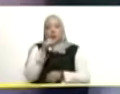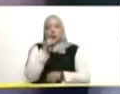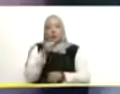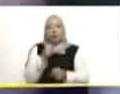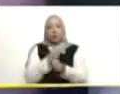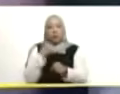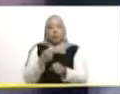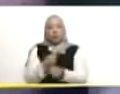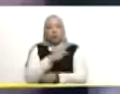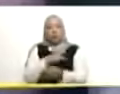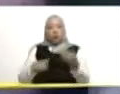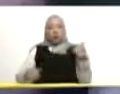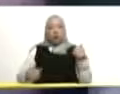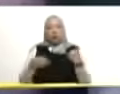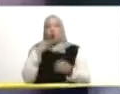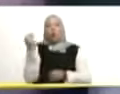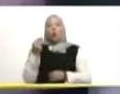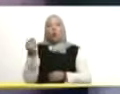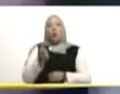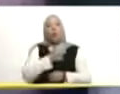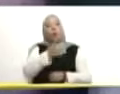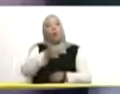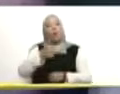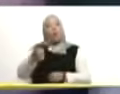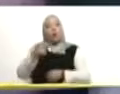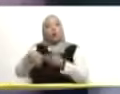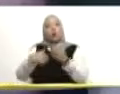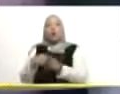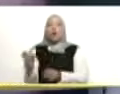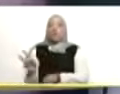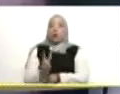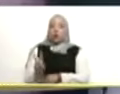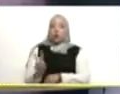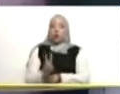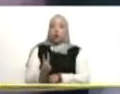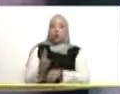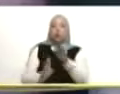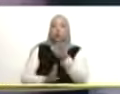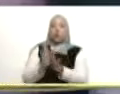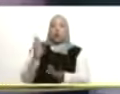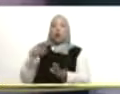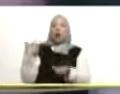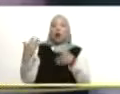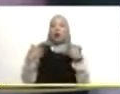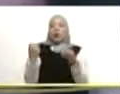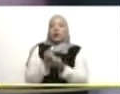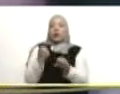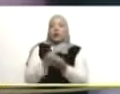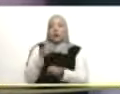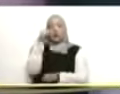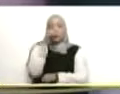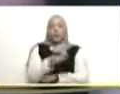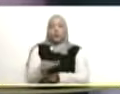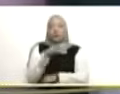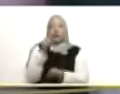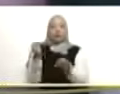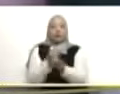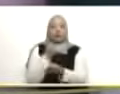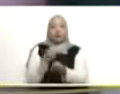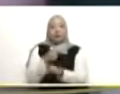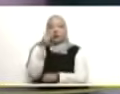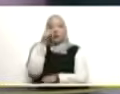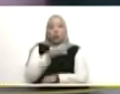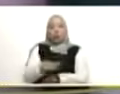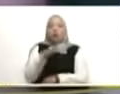para formar a los jóvenes en cada uno de los rincones del país, y grandes festivales para la captación del talento en videos,